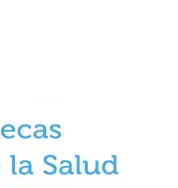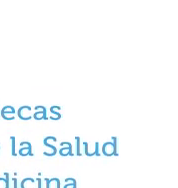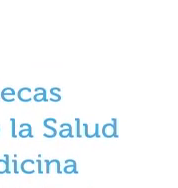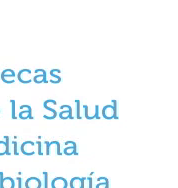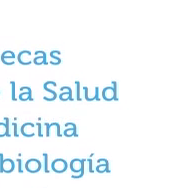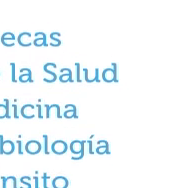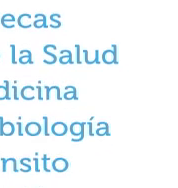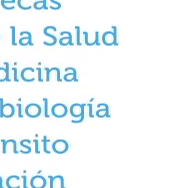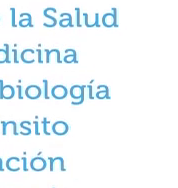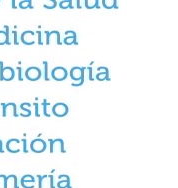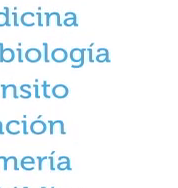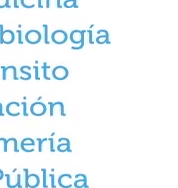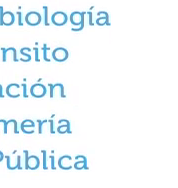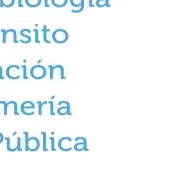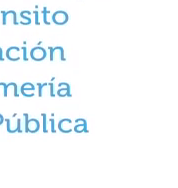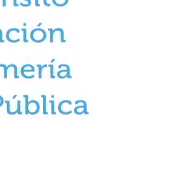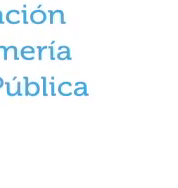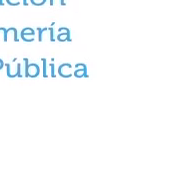y